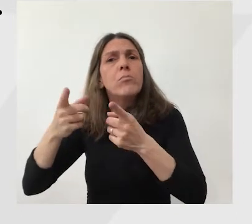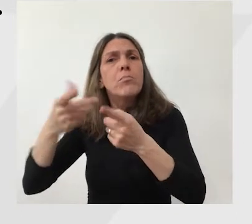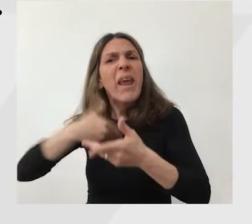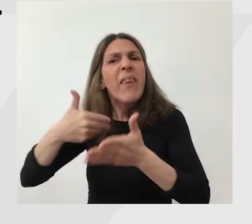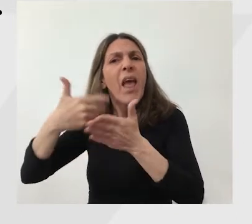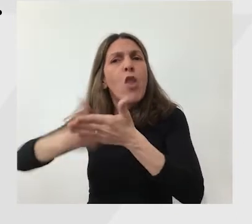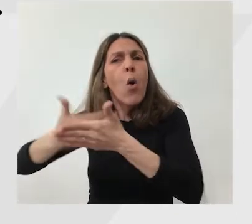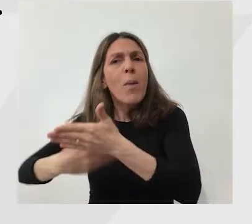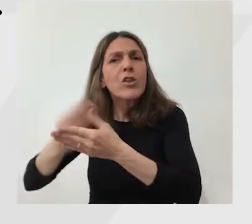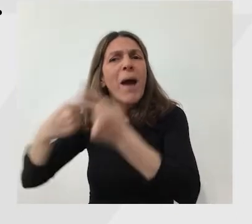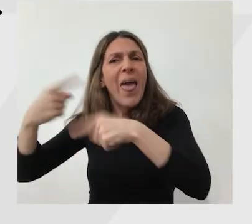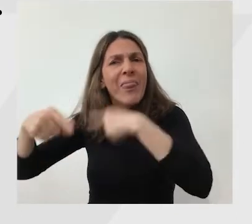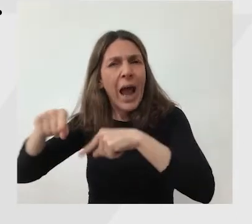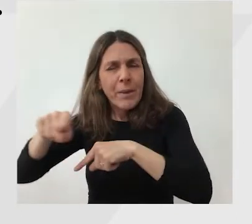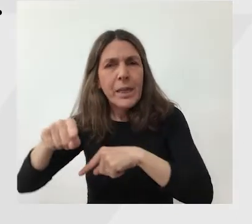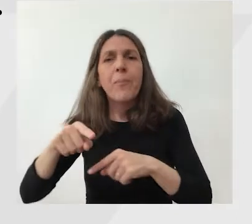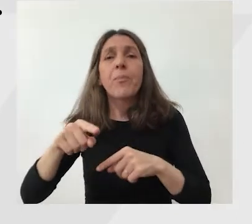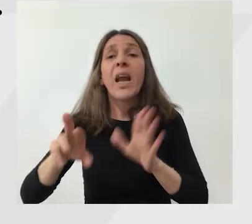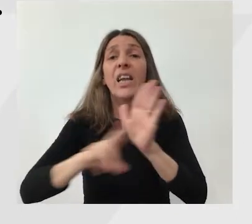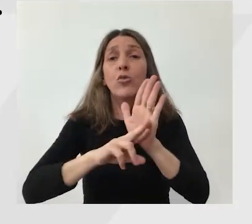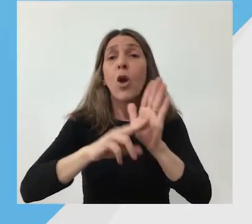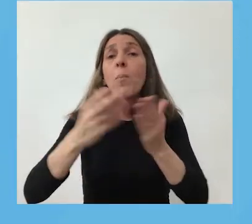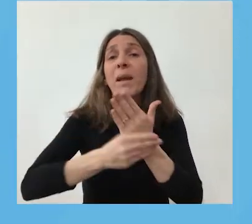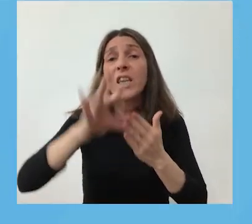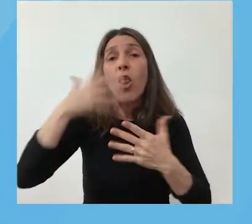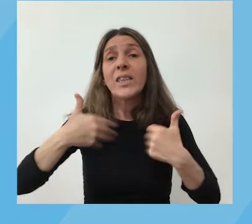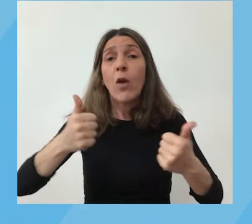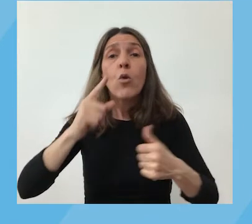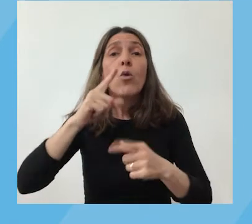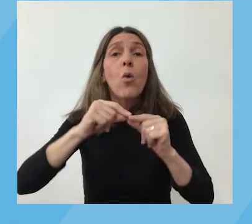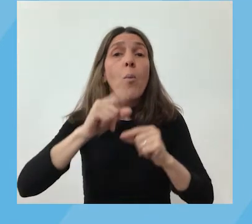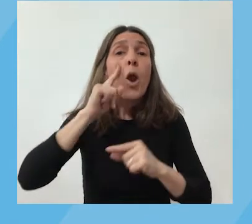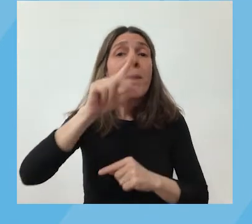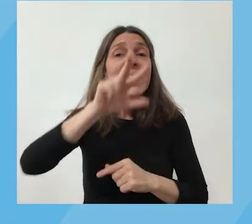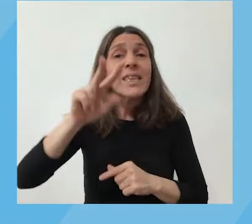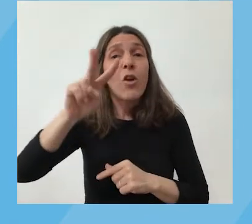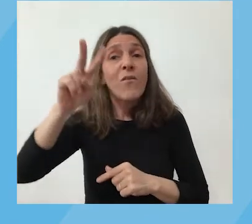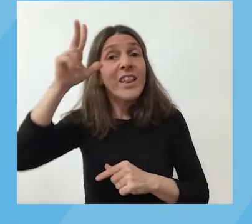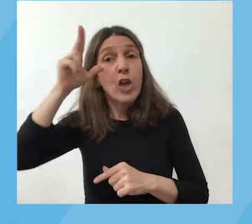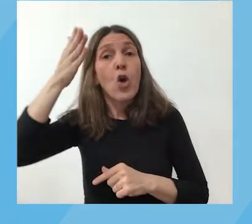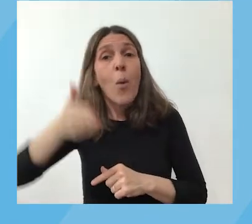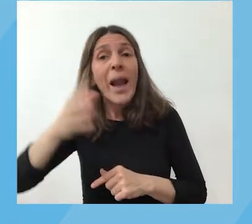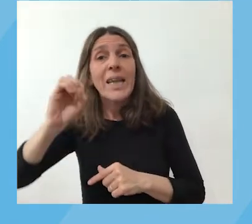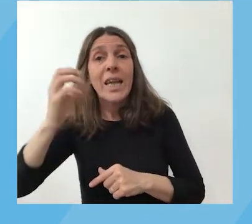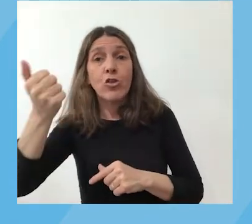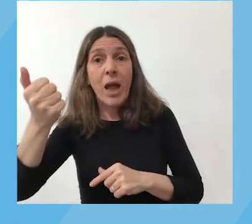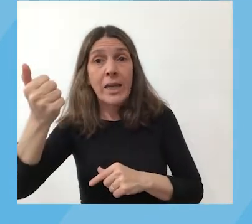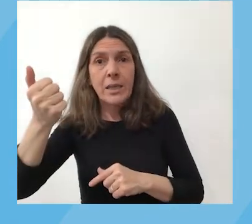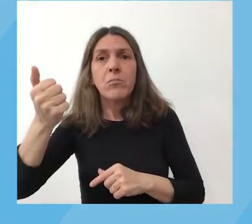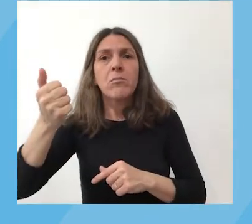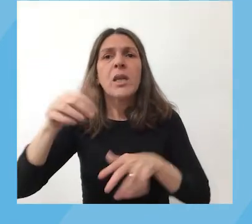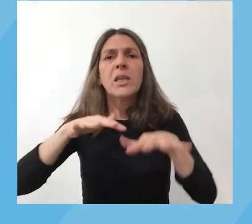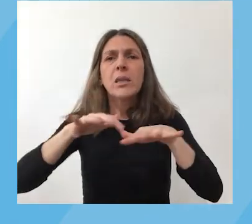2 la documentación necesaria para cada trámite resolución ministerio de salud número 1300